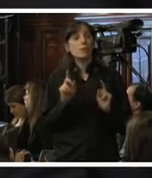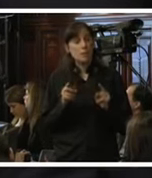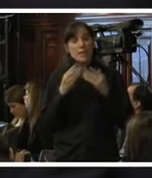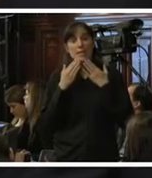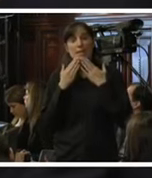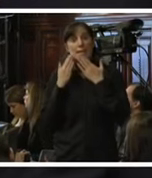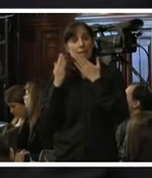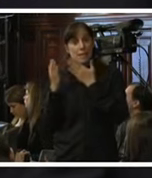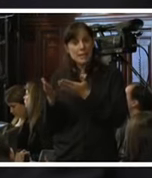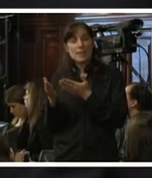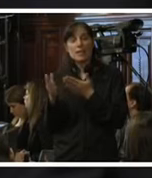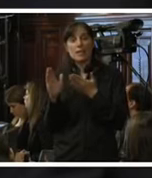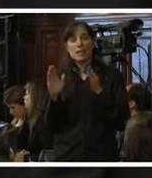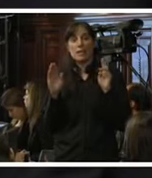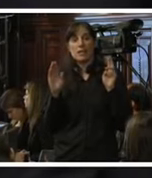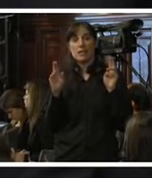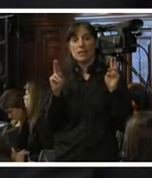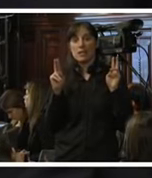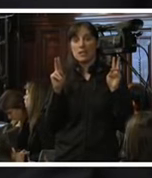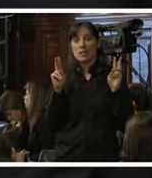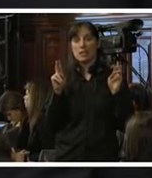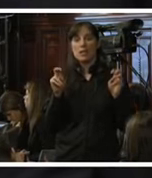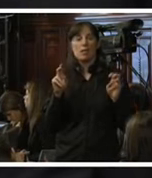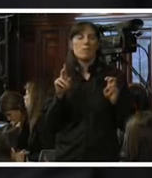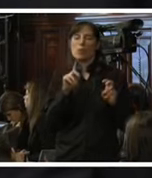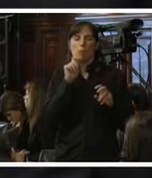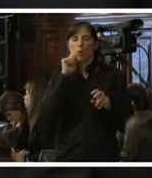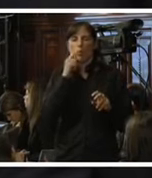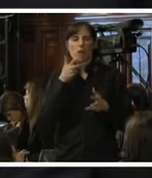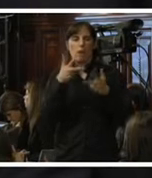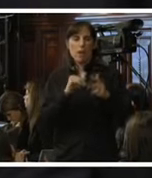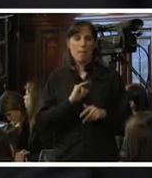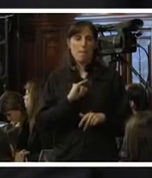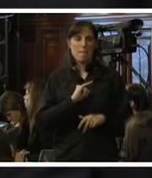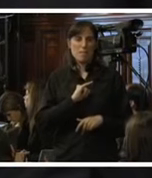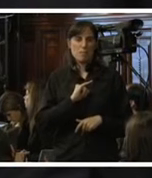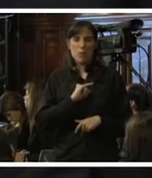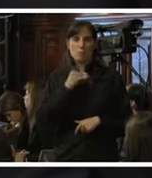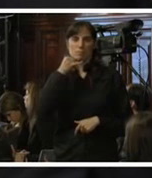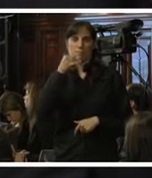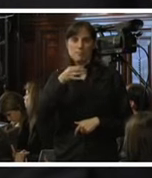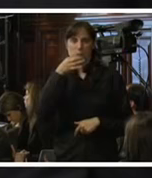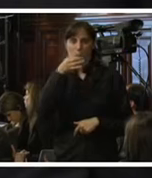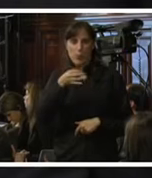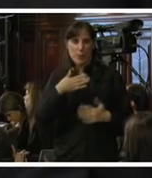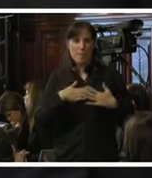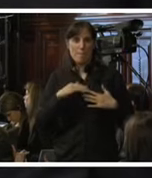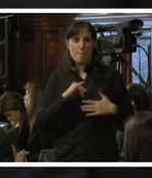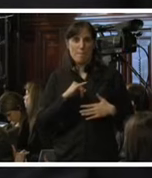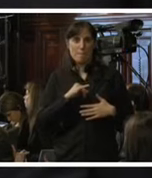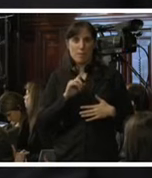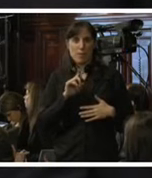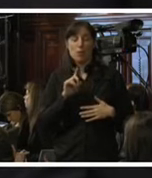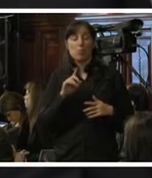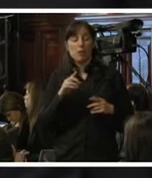incursión es un poco en todos los campos, no es bueno hablar de sí mismo, pero también es ilustrativo a veces, estamos en la propuesta